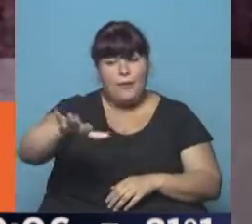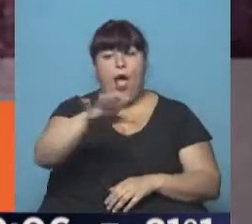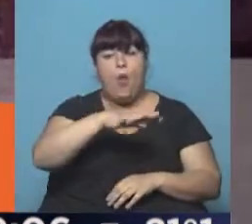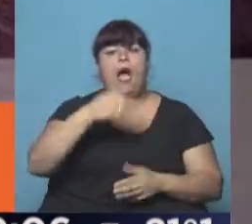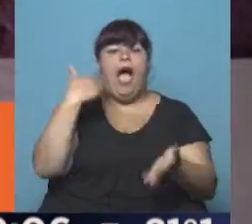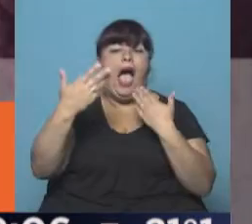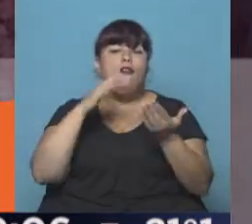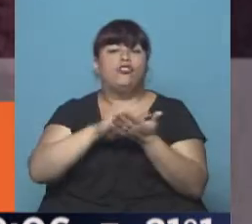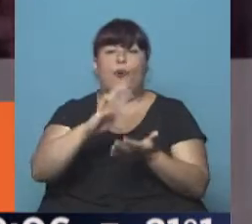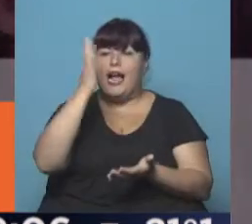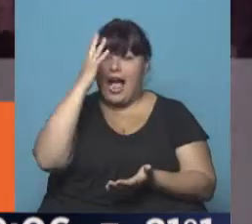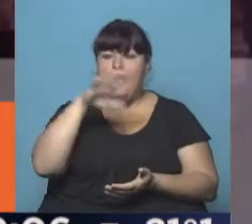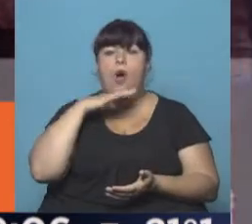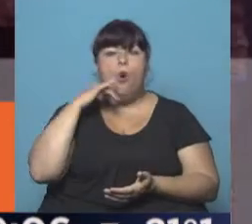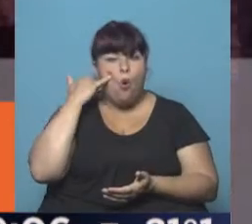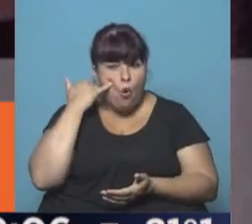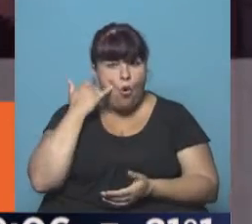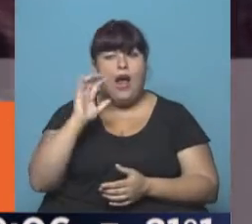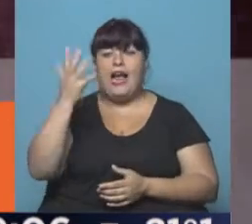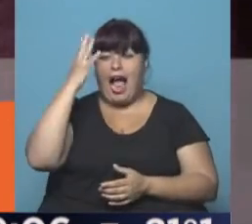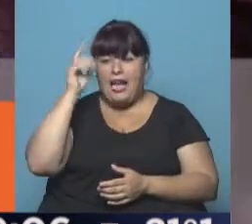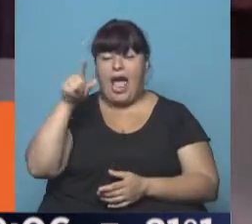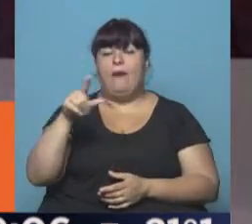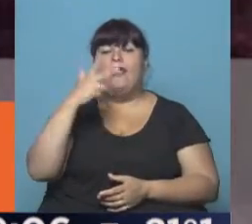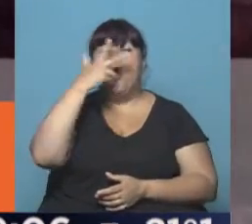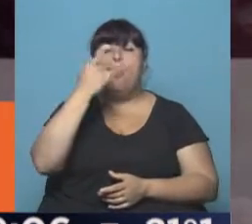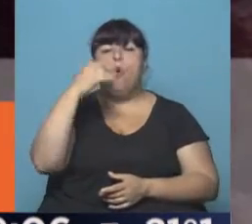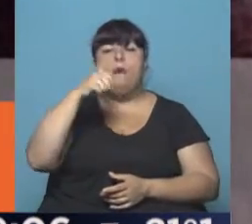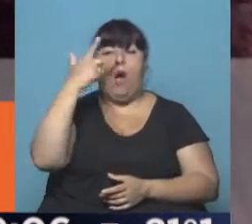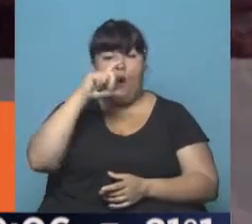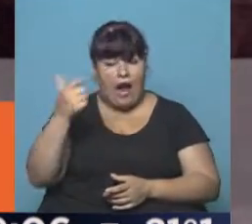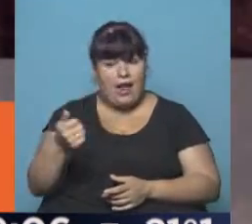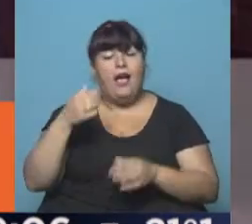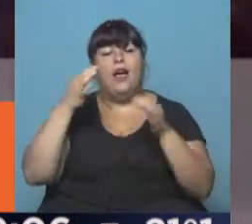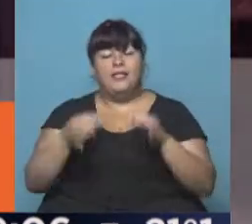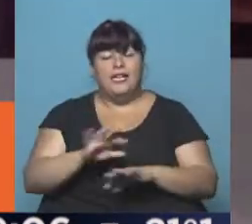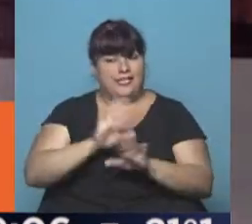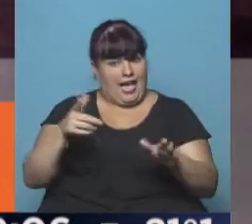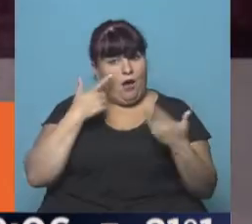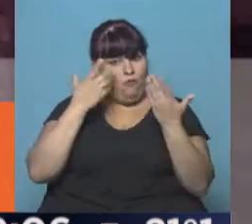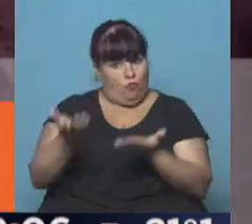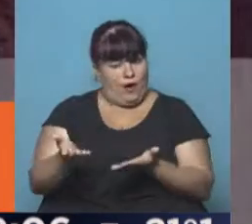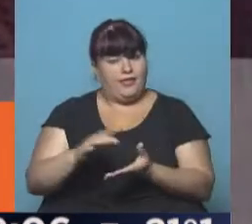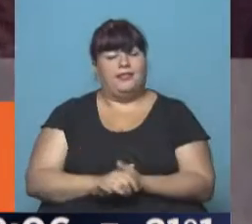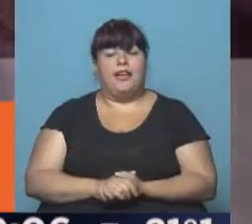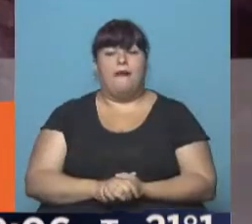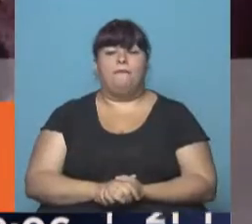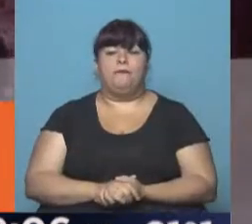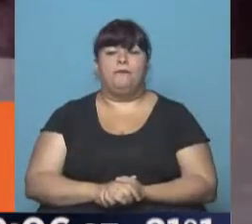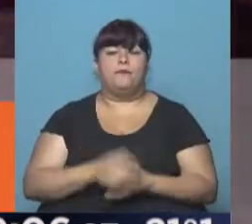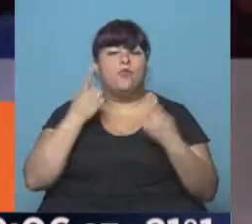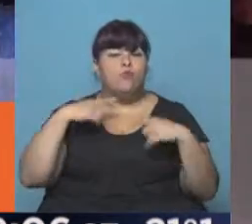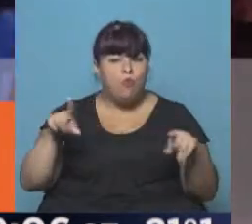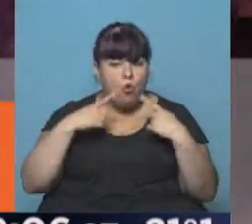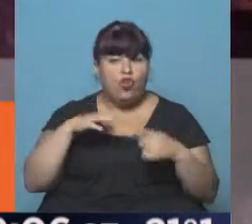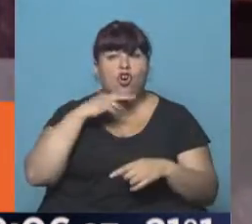para hablar de los carnavales de Jujuy, los carnavales de la quebrada de Humahuaca, que ya juntamente te voy a presentar y les voy a presentar a los